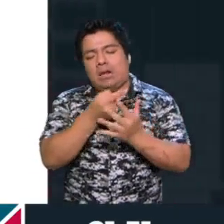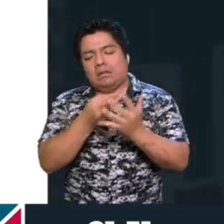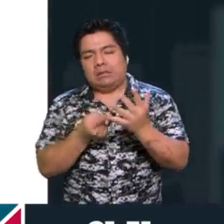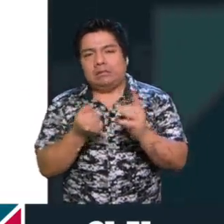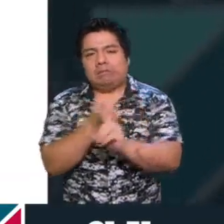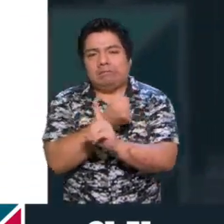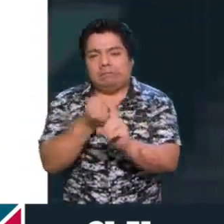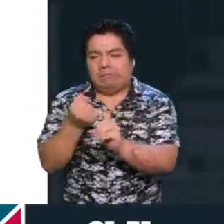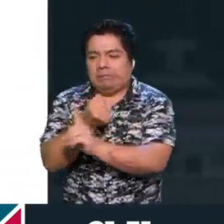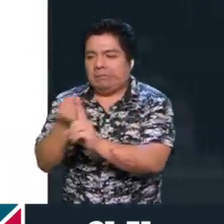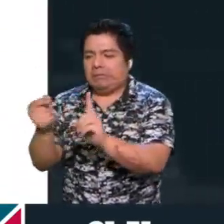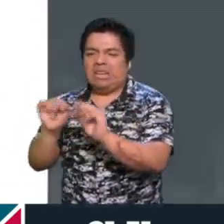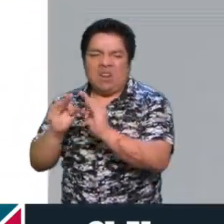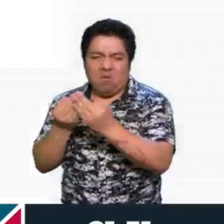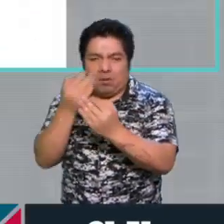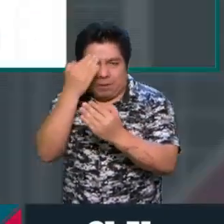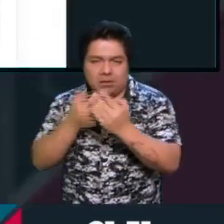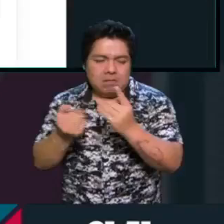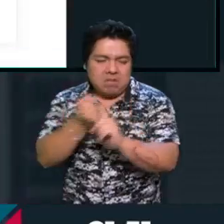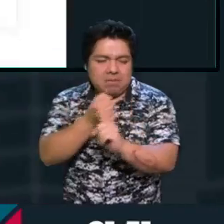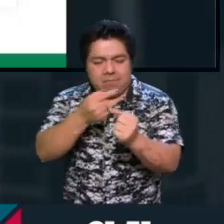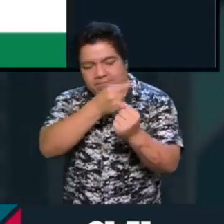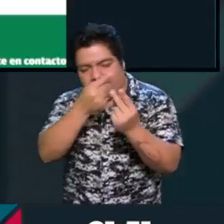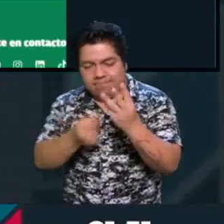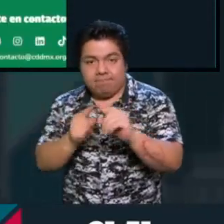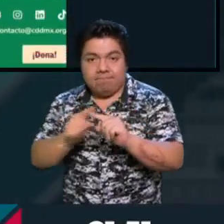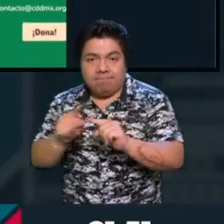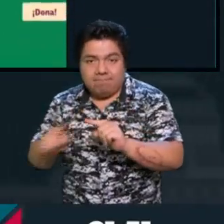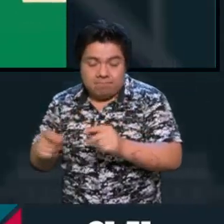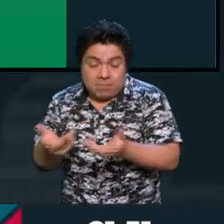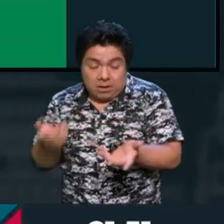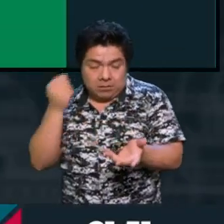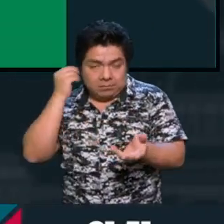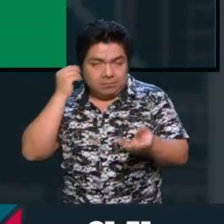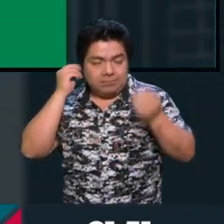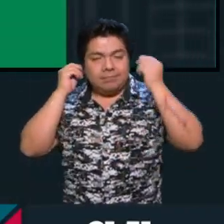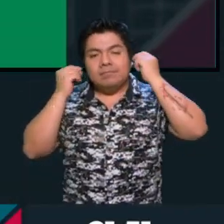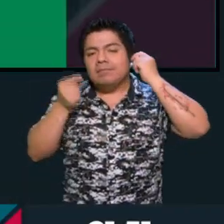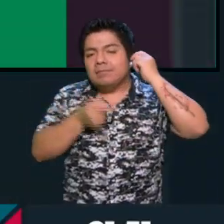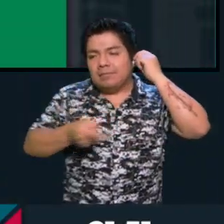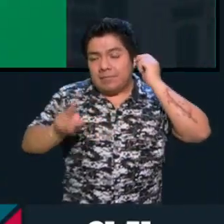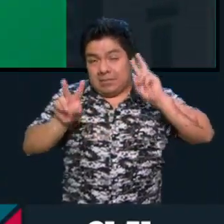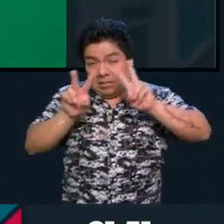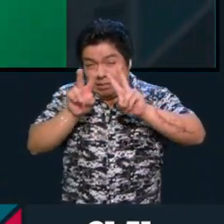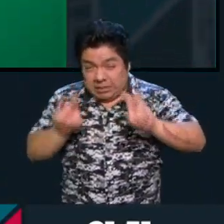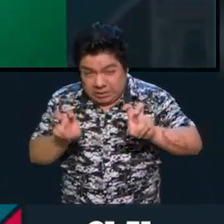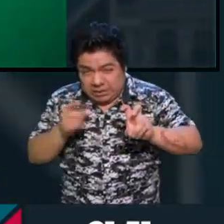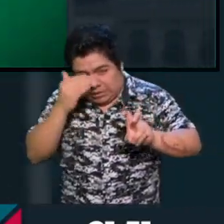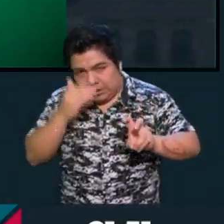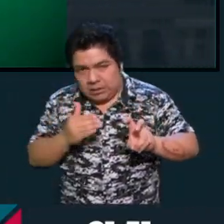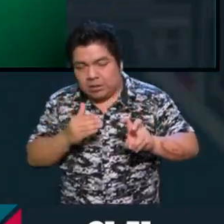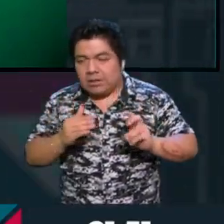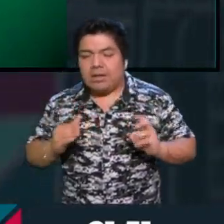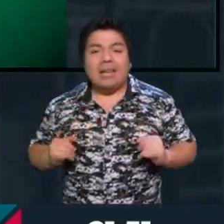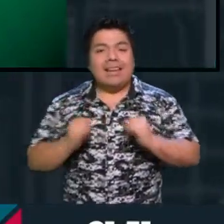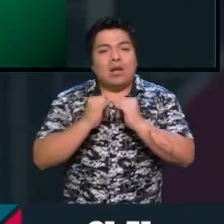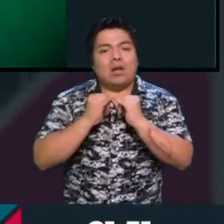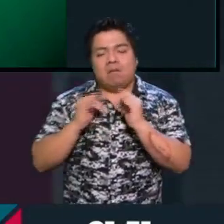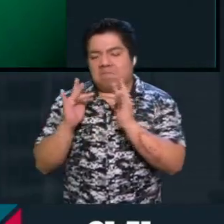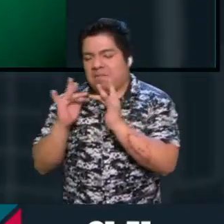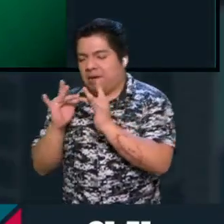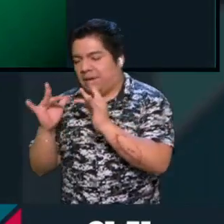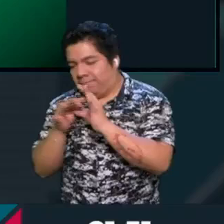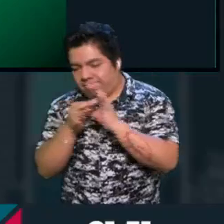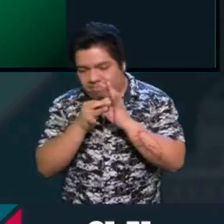por diferentes formas de violencia, ¿no? Al final de cuentas, este tema de lo interseccional